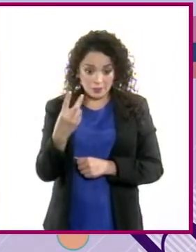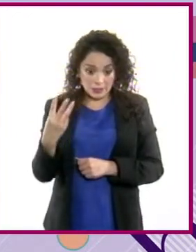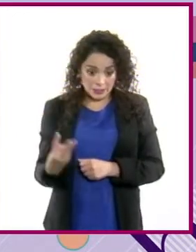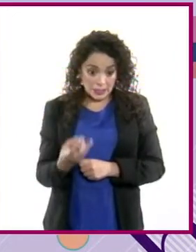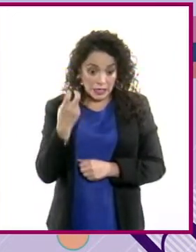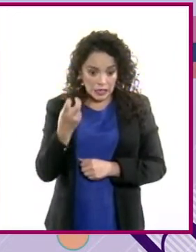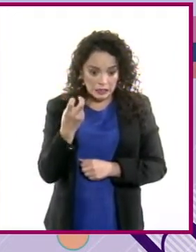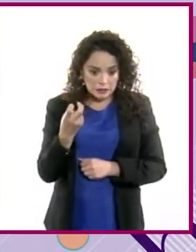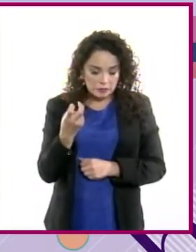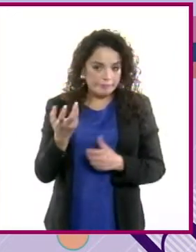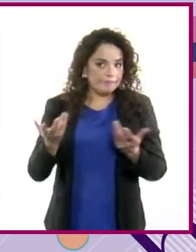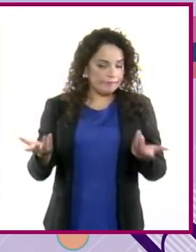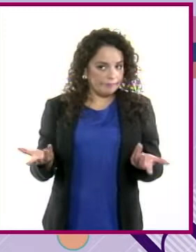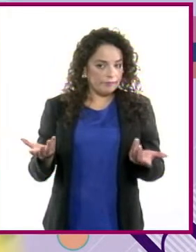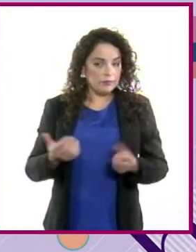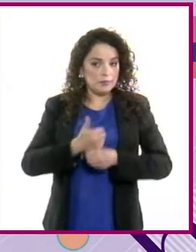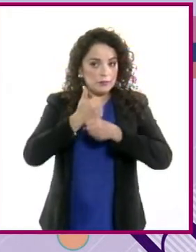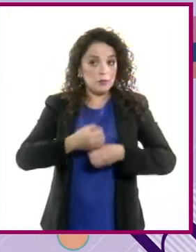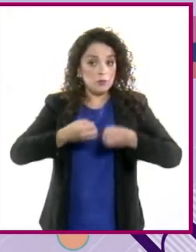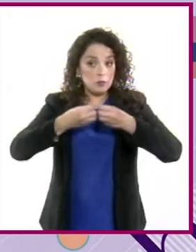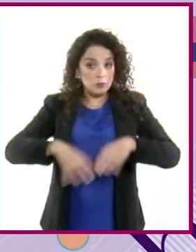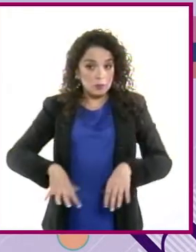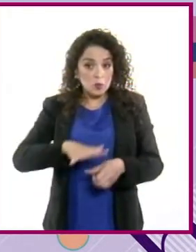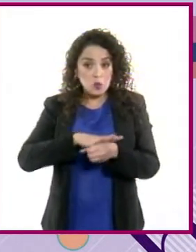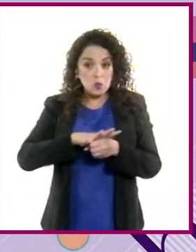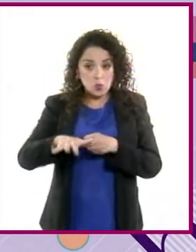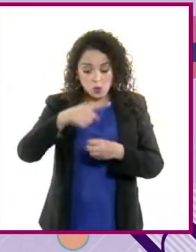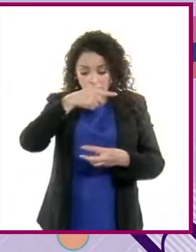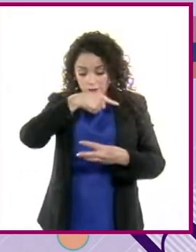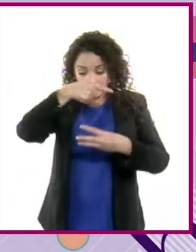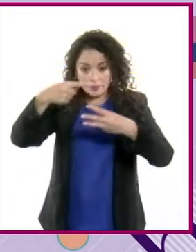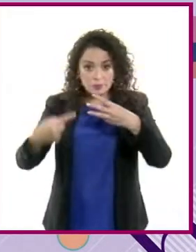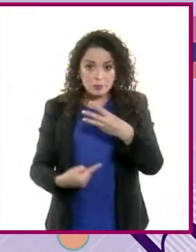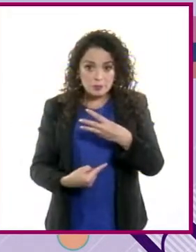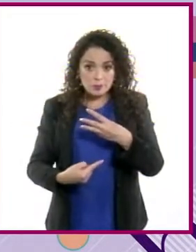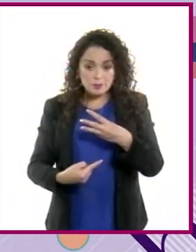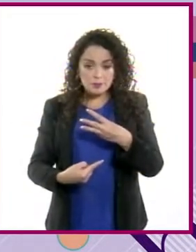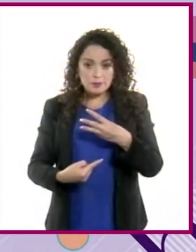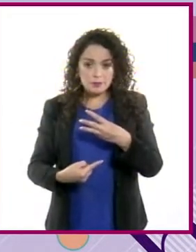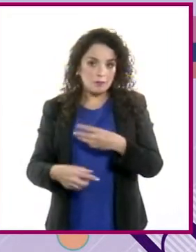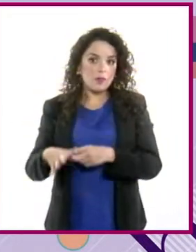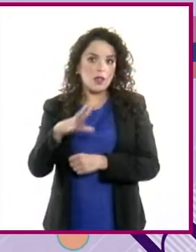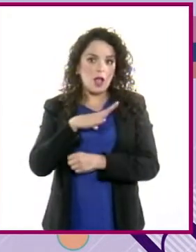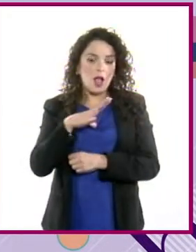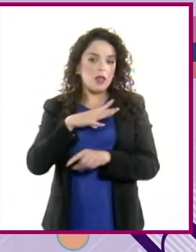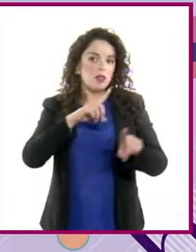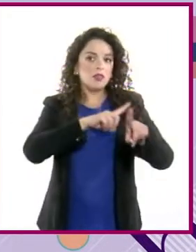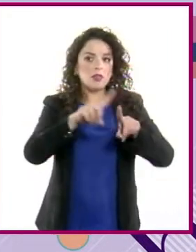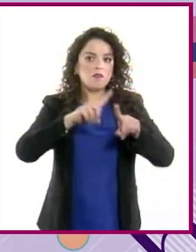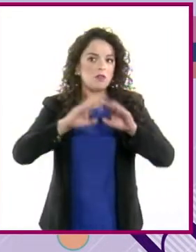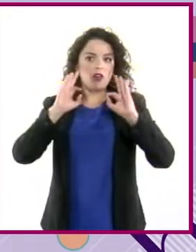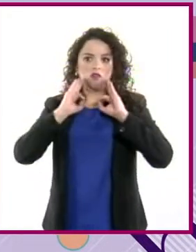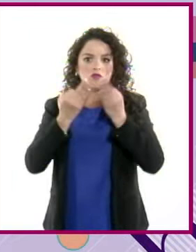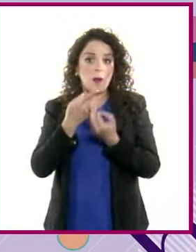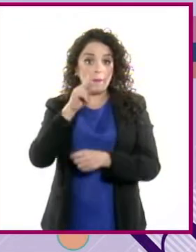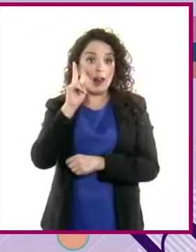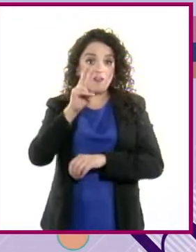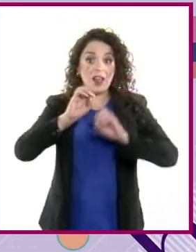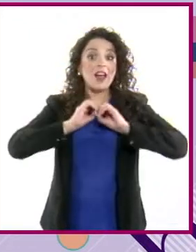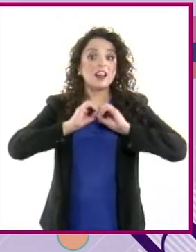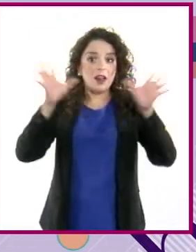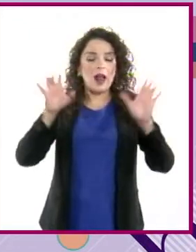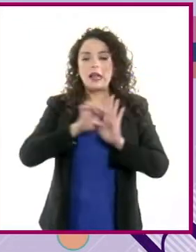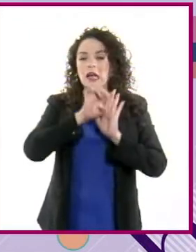personas. La violencia en cualquiera de estos 3 rubros puede aparecer en formas muy evidentes, entre las